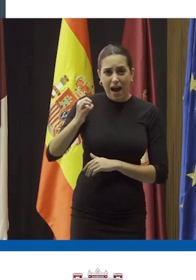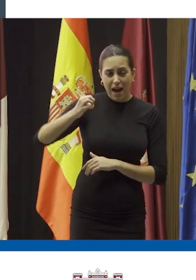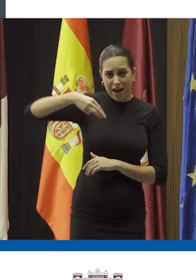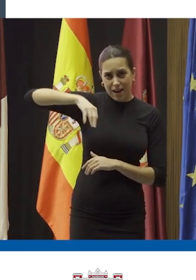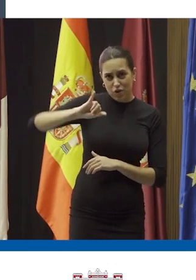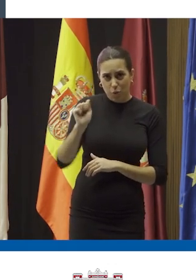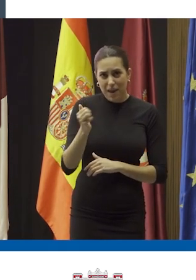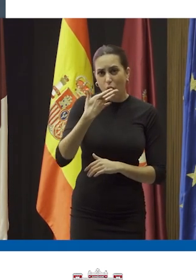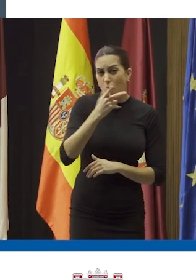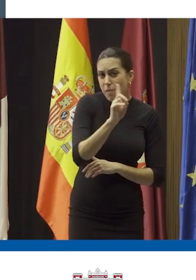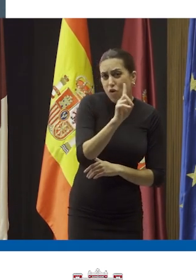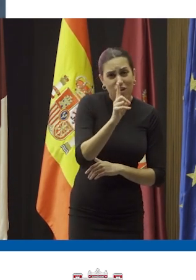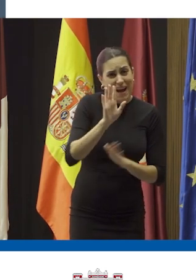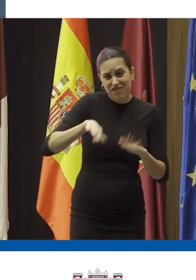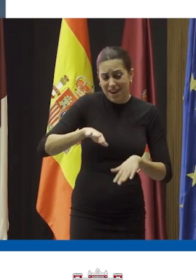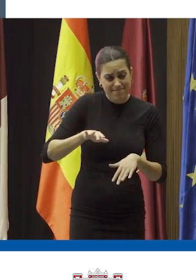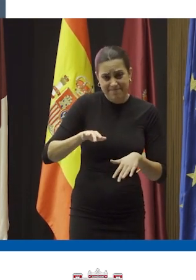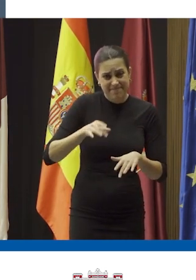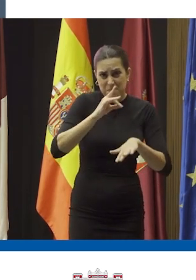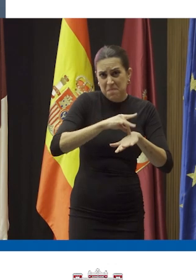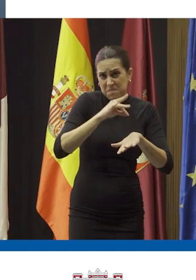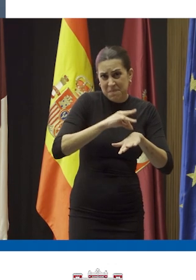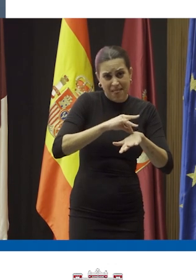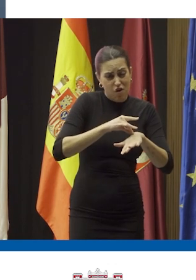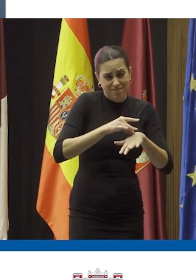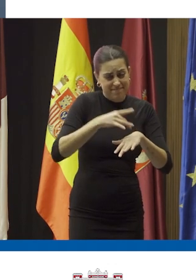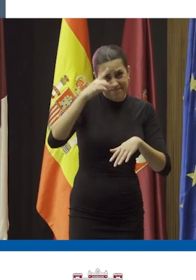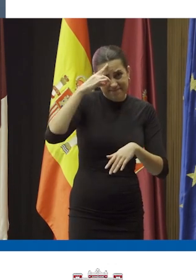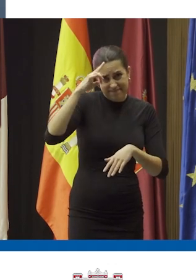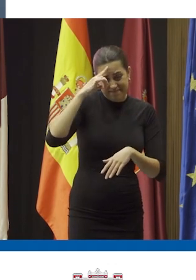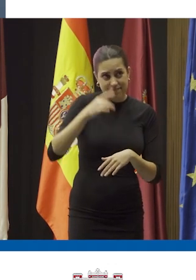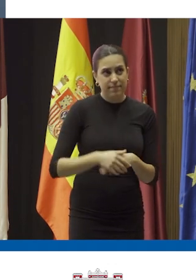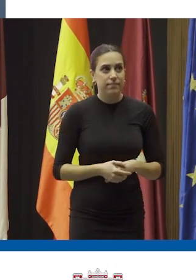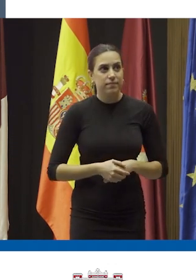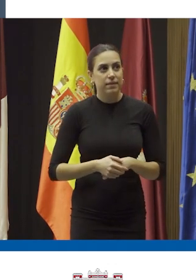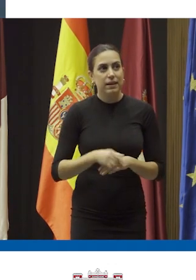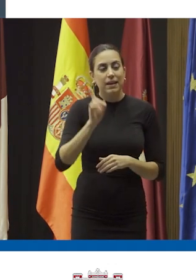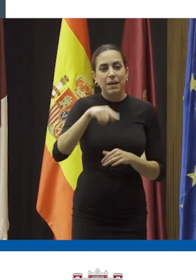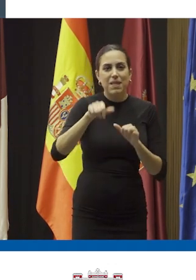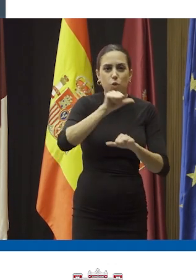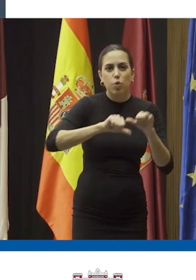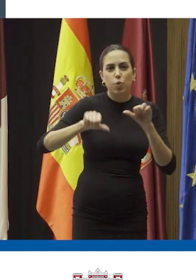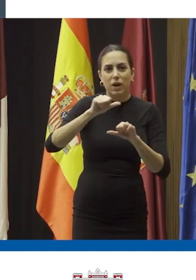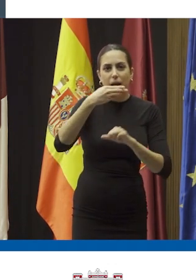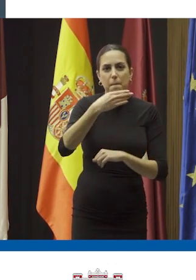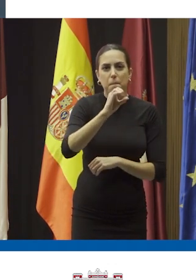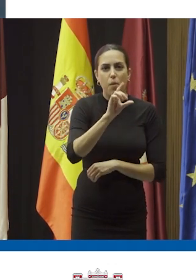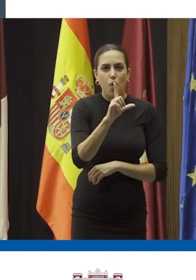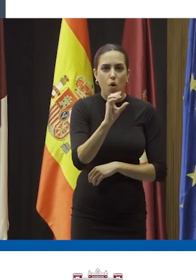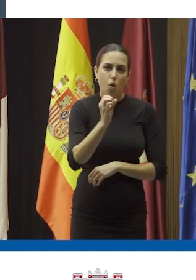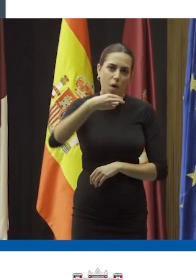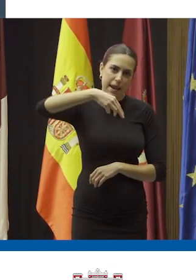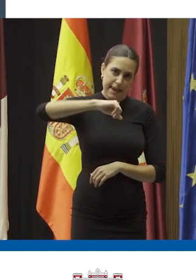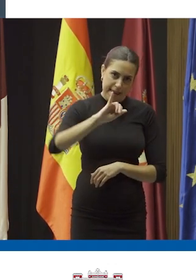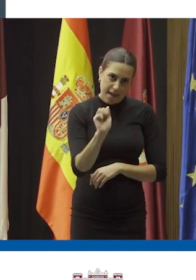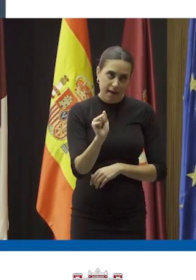parte de su historia, ¿no? Cirugía medieval, la Escuela Médica de Bolonia, fundamentalmente, Bolonia.